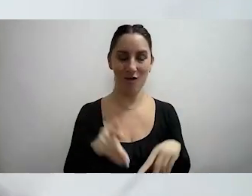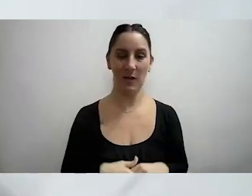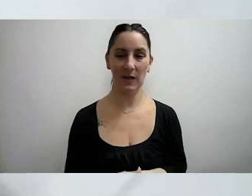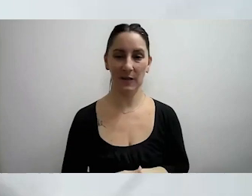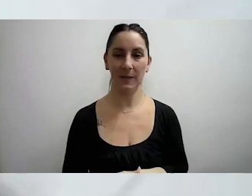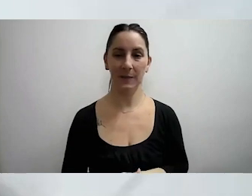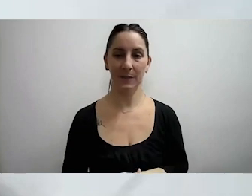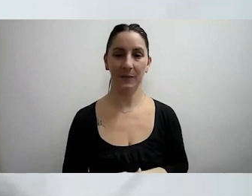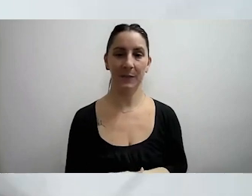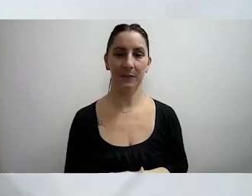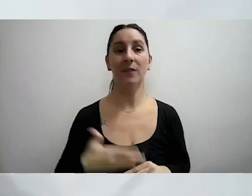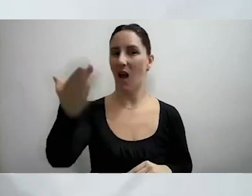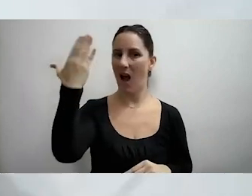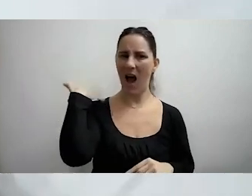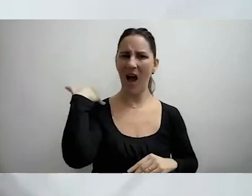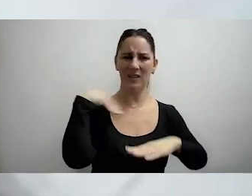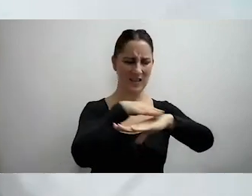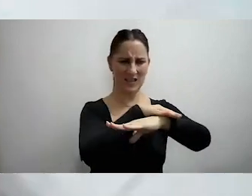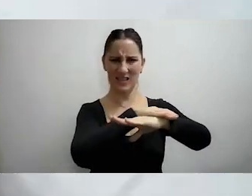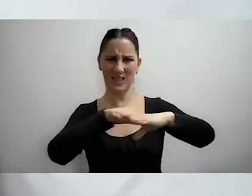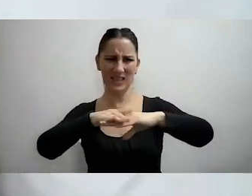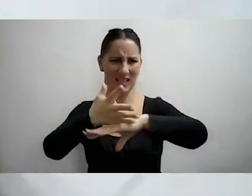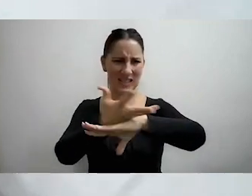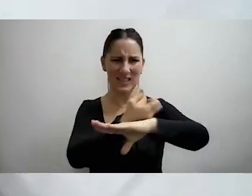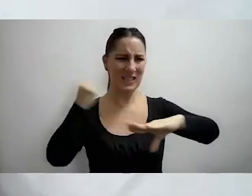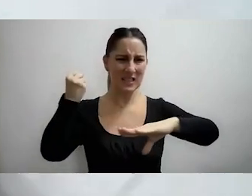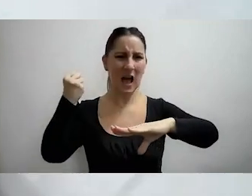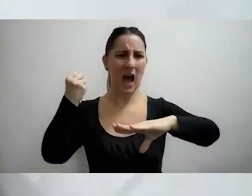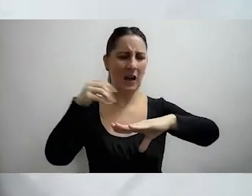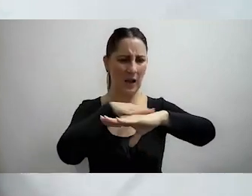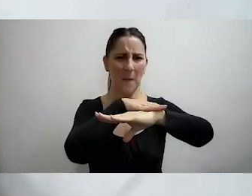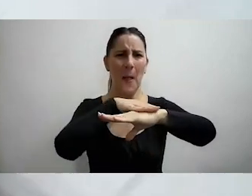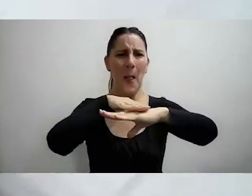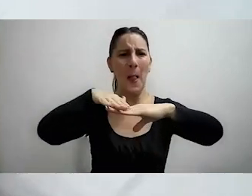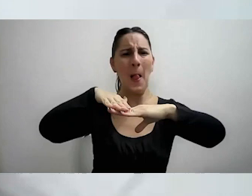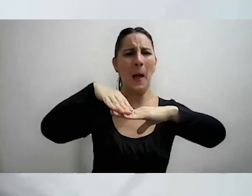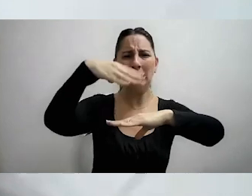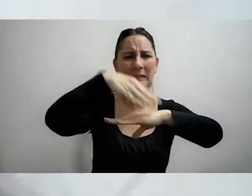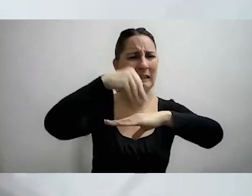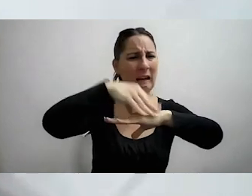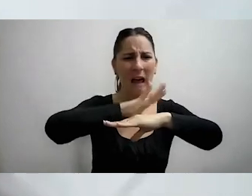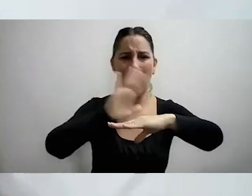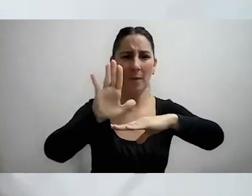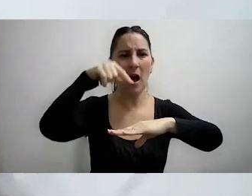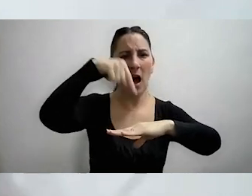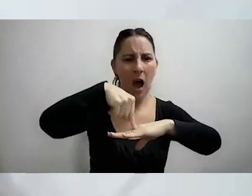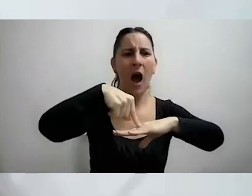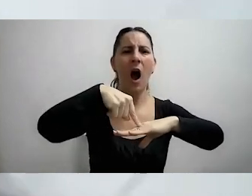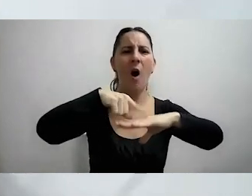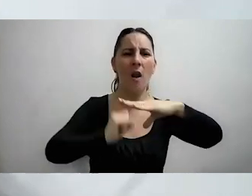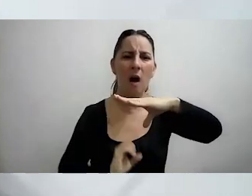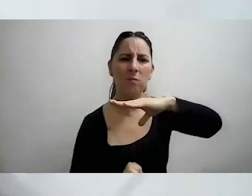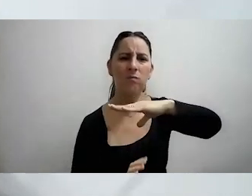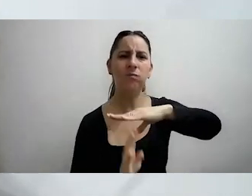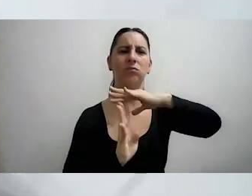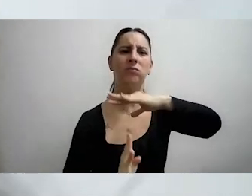Antes se dejaba el suelo rasado y quedaban las plantas y el suelo era tierra y nada más que tierra. Ahora se buscan plantas, incluso